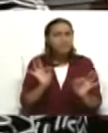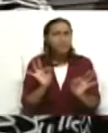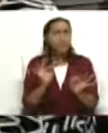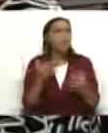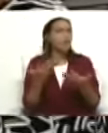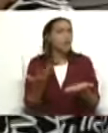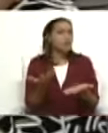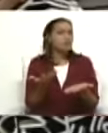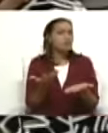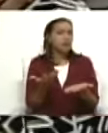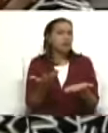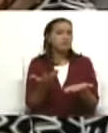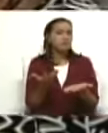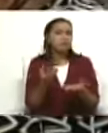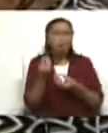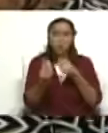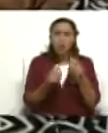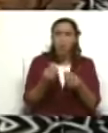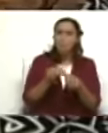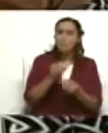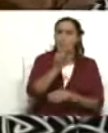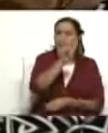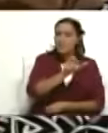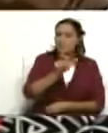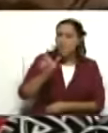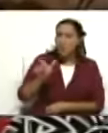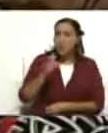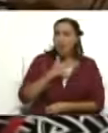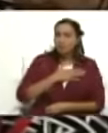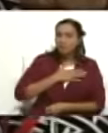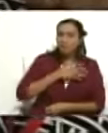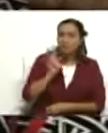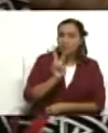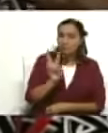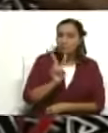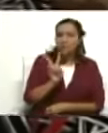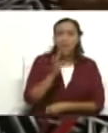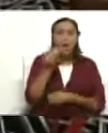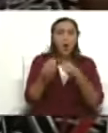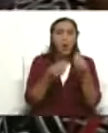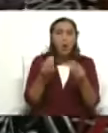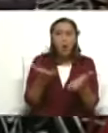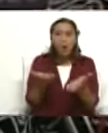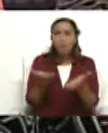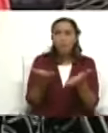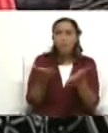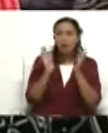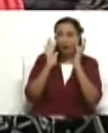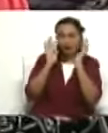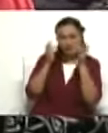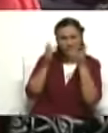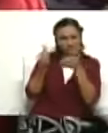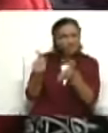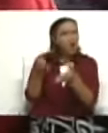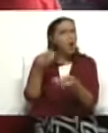a la que recurramos venezolanas y venezolanos a la hora de atender y